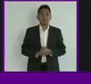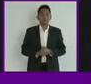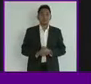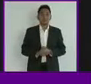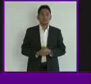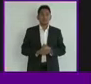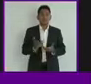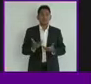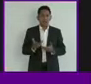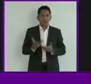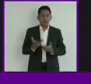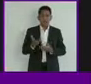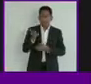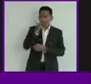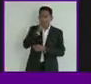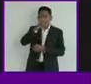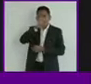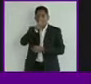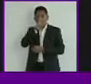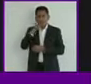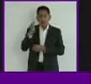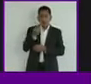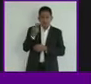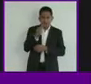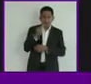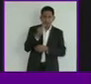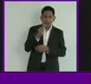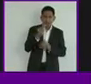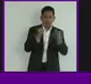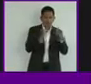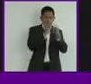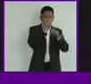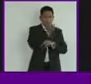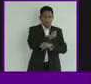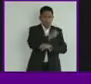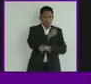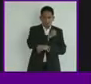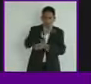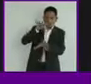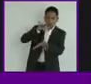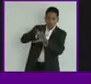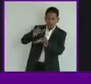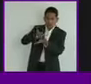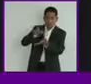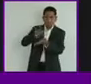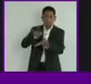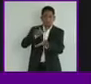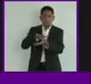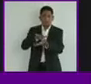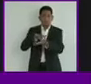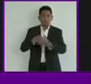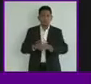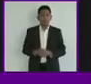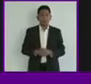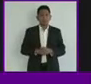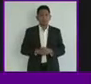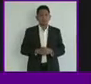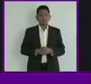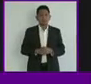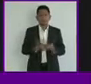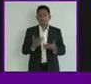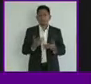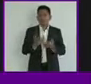los padres. Me parece que es muy importante el acompañamiento que ustedes piden y que van anotando respecto a los papás propiamente, porque pareciera